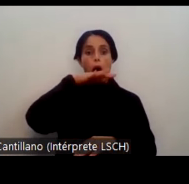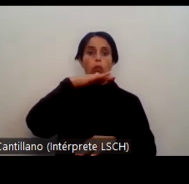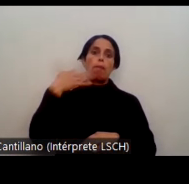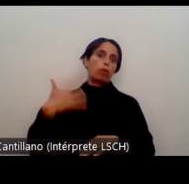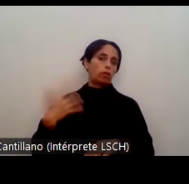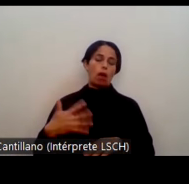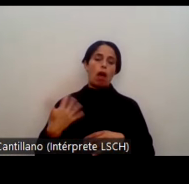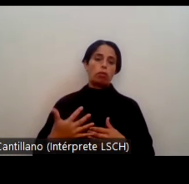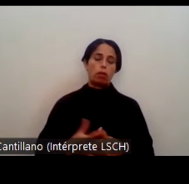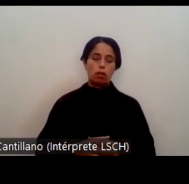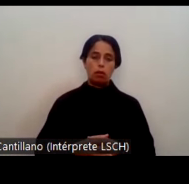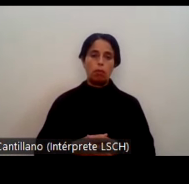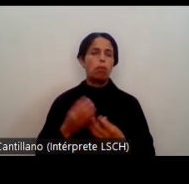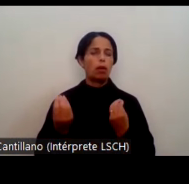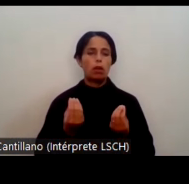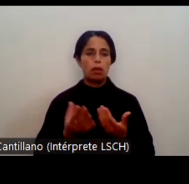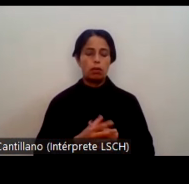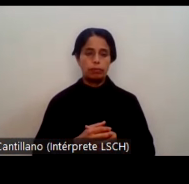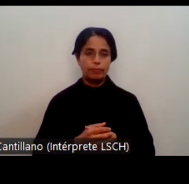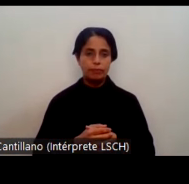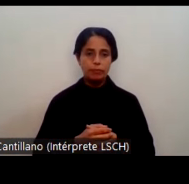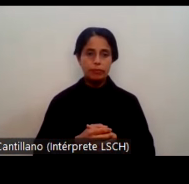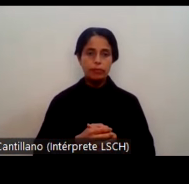era sine qua non para